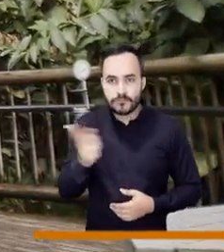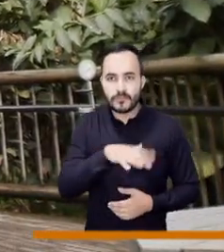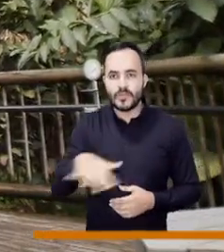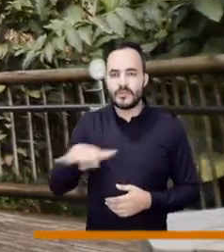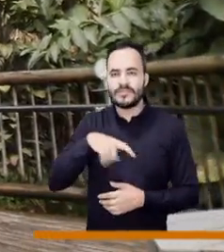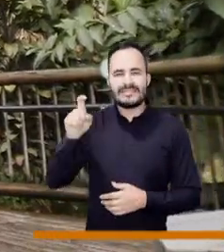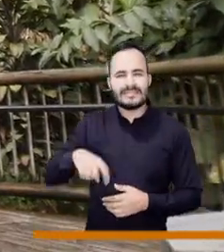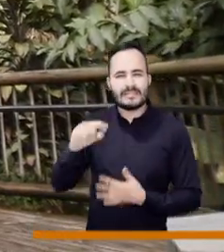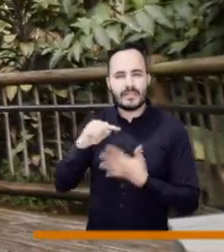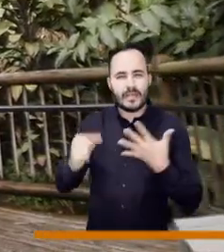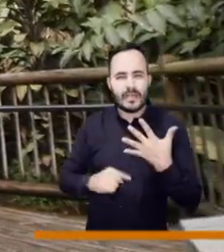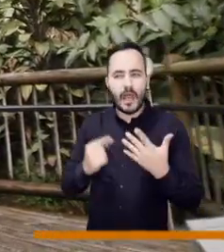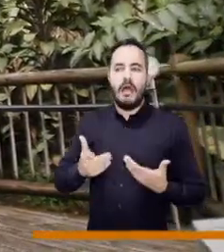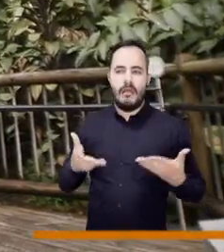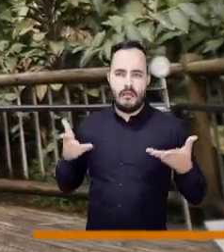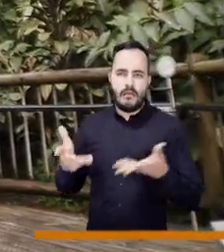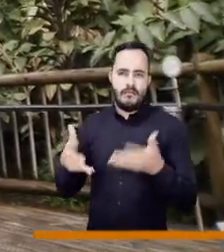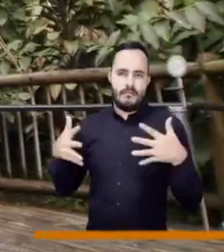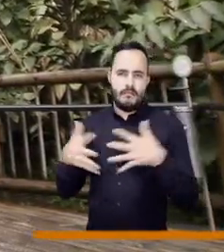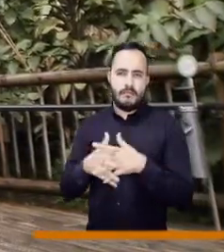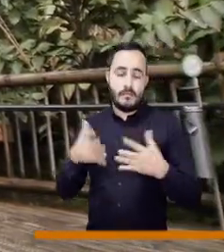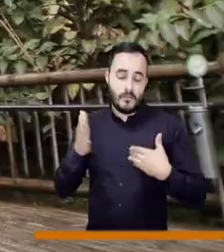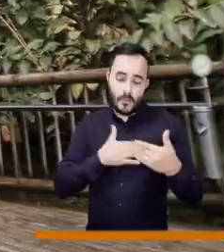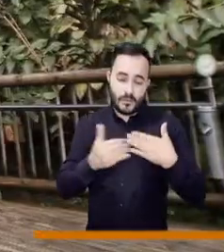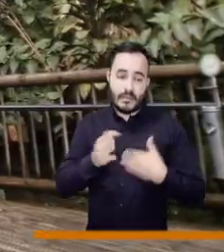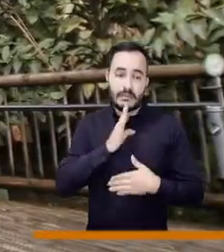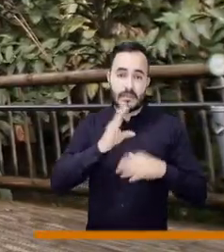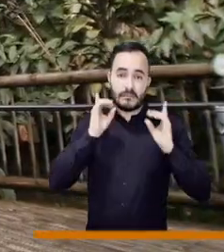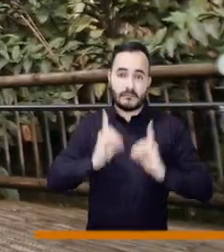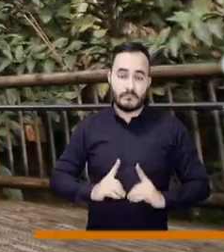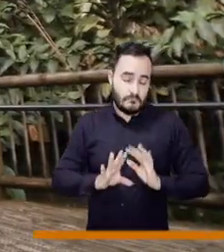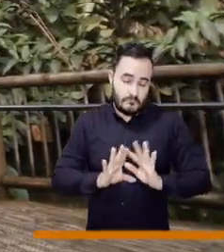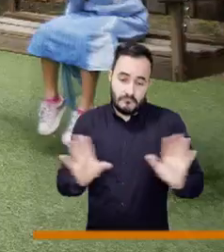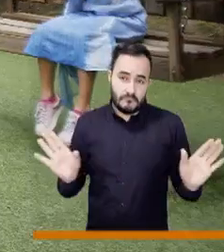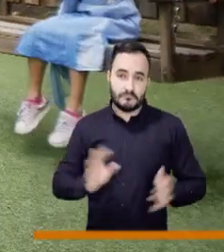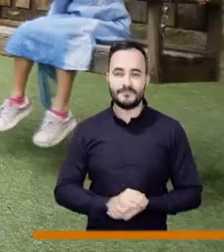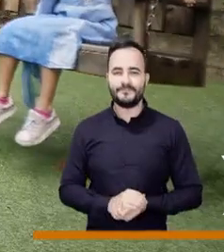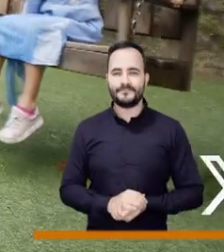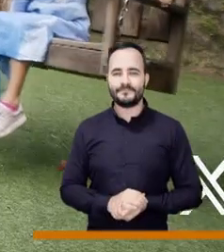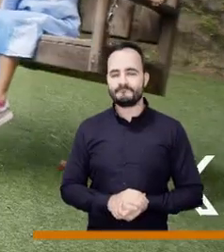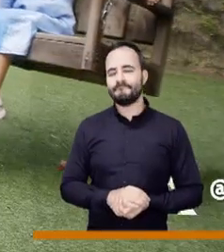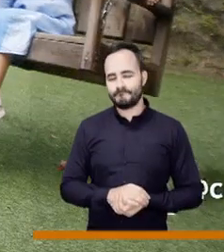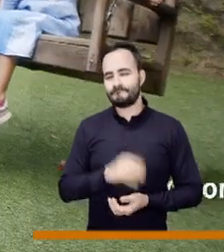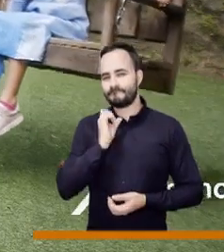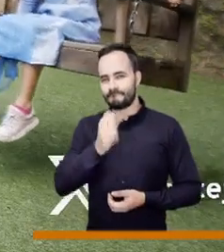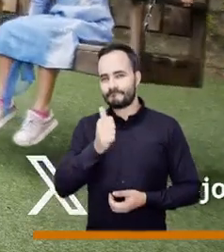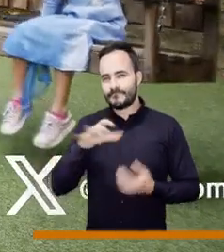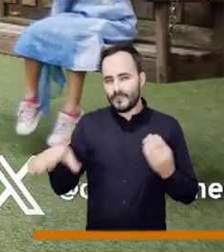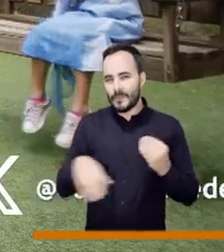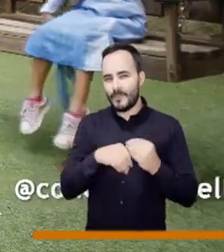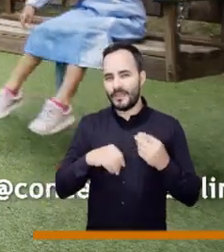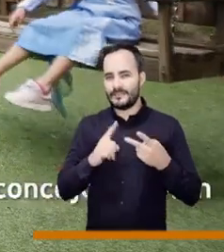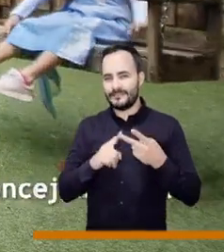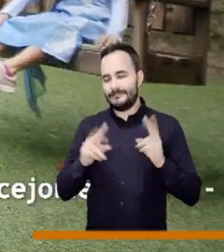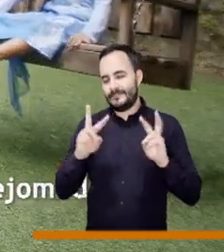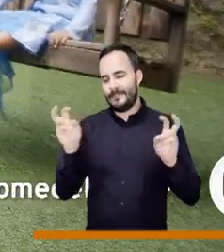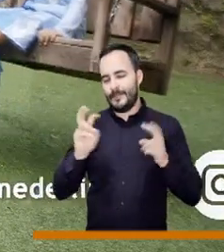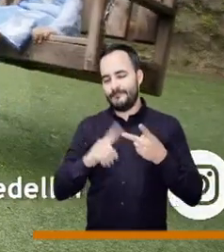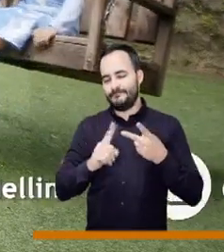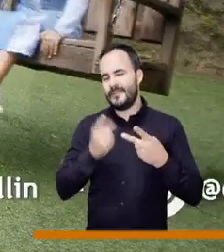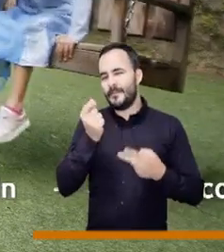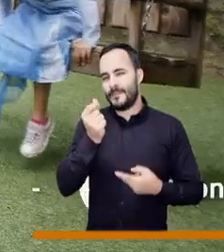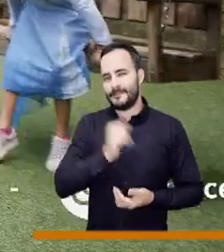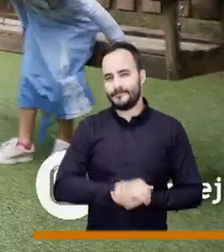necesita la ciudad que viene, independientemente de quién va a ser el alcalde. Y también les quiero preguntar precisamente por otro tema de plata,